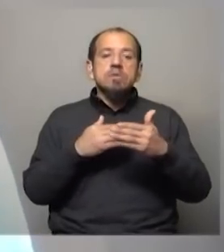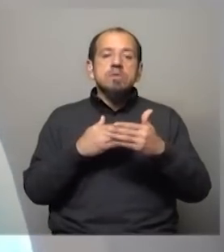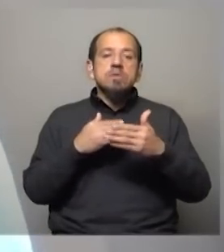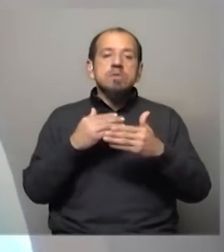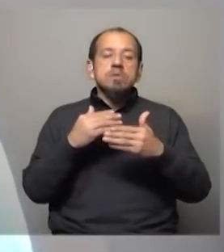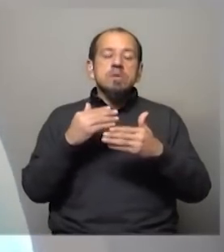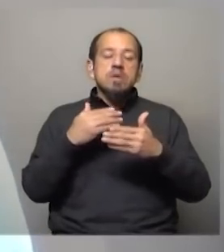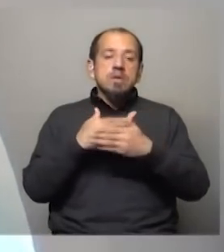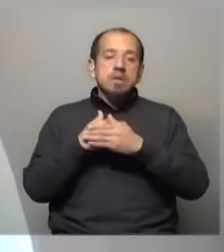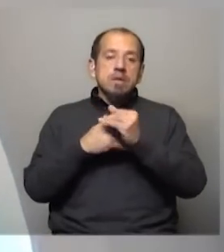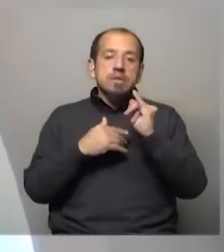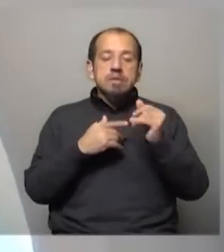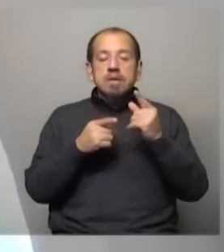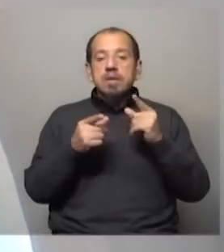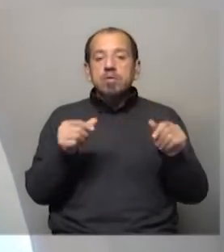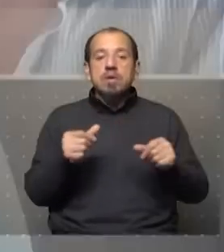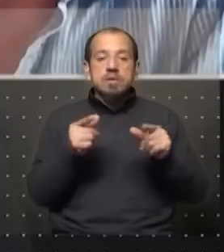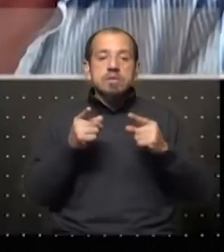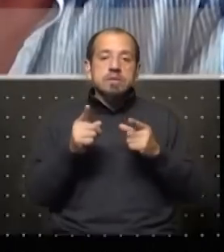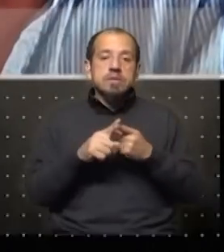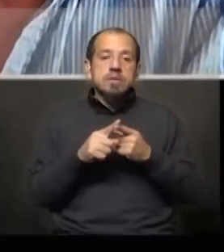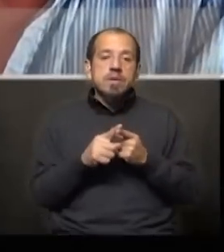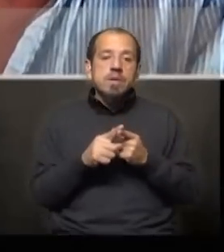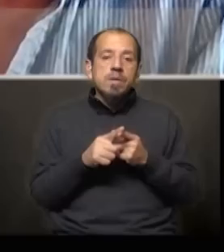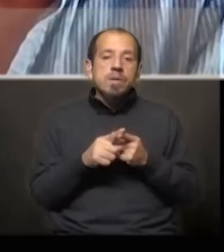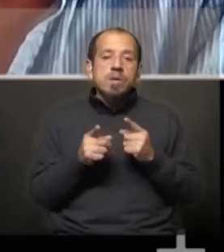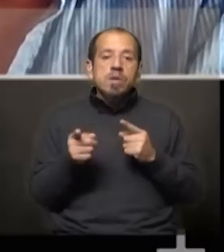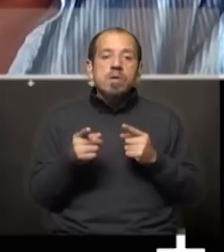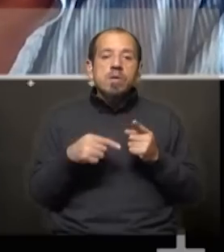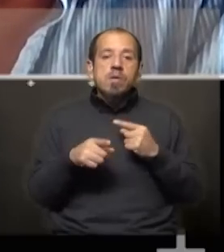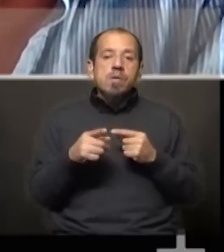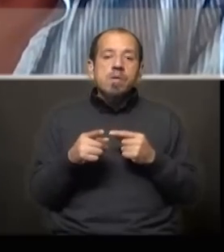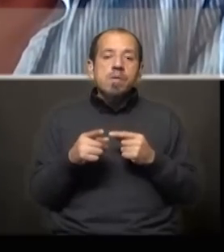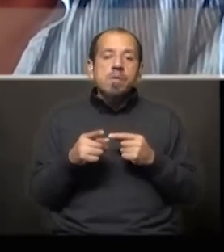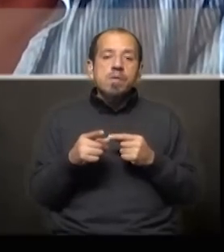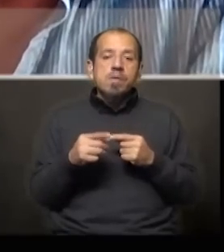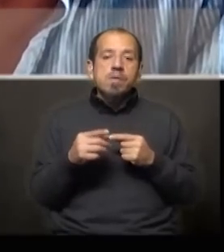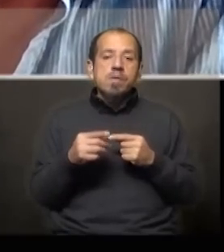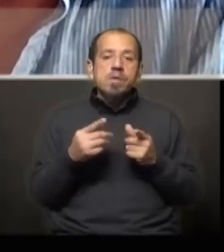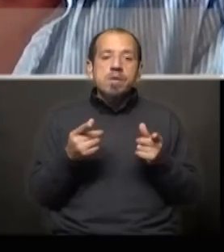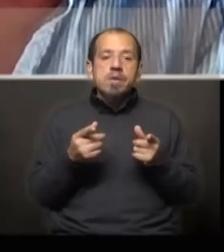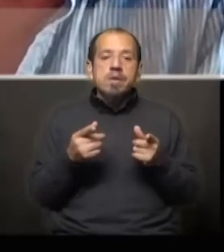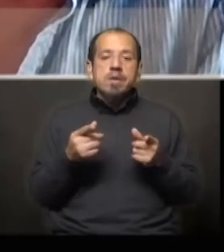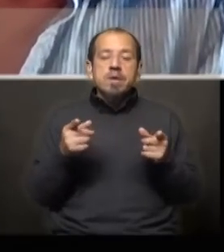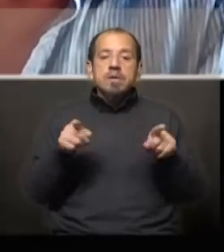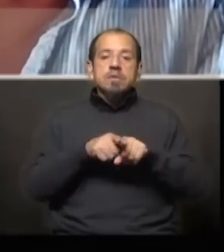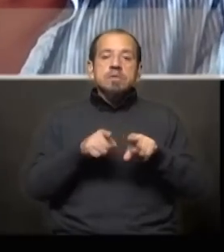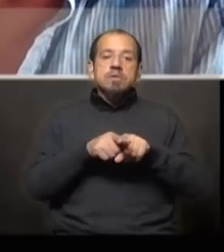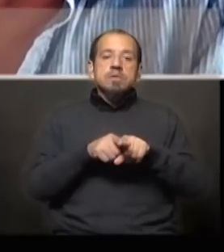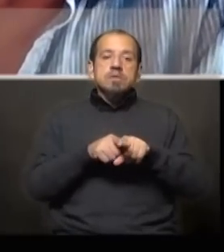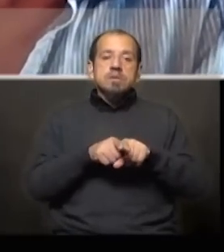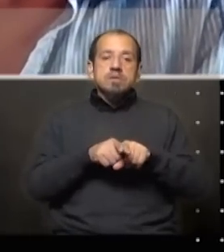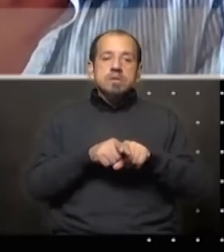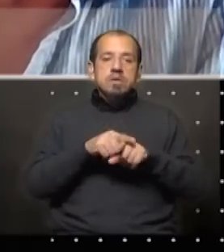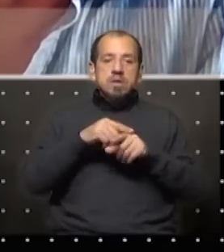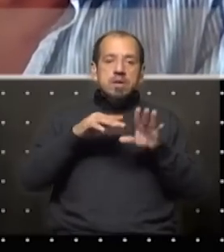que hace la ultraderecha en Europa y en Francia no es un poco saben para ponerle un poquito de humor a la cosa es como esta visión que